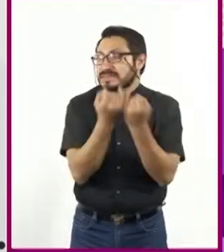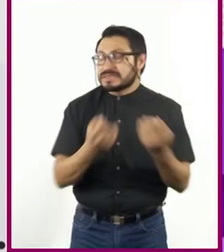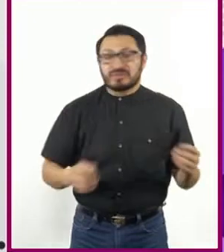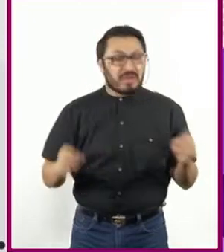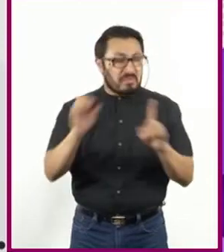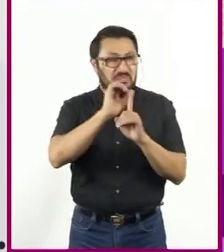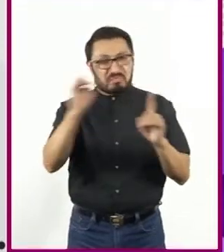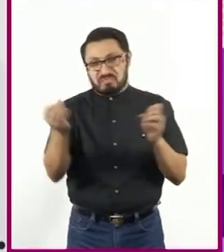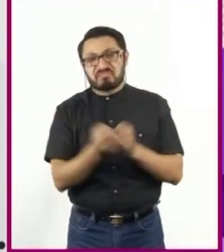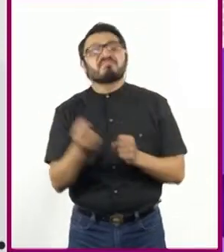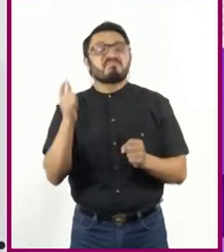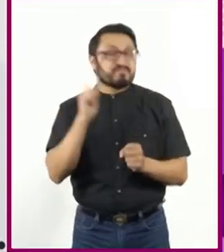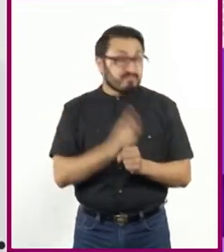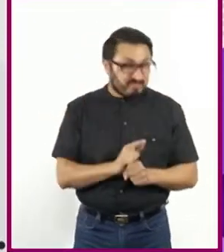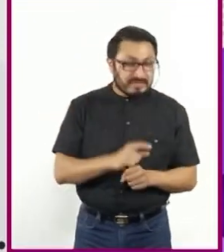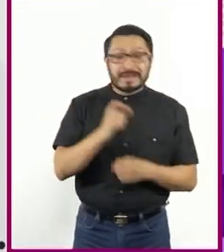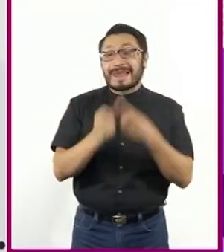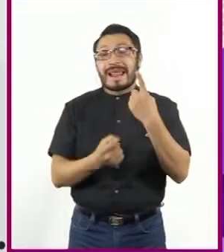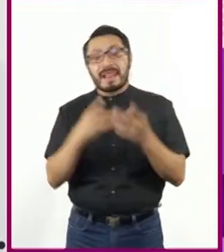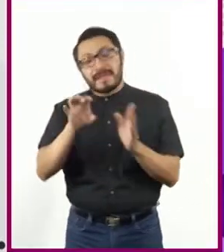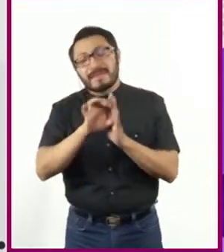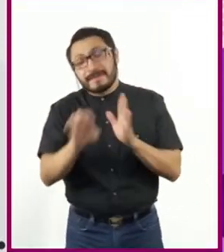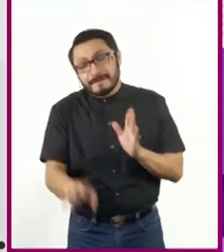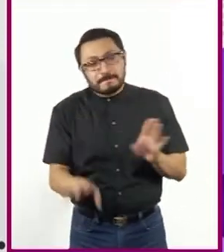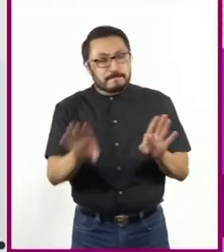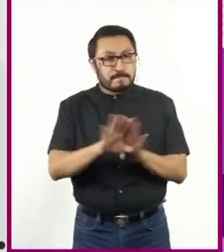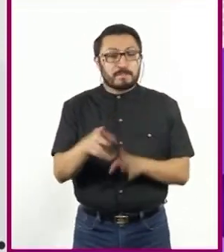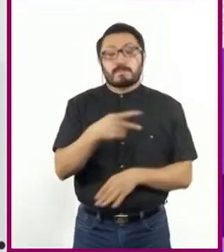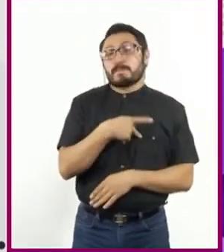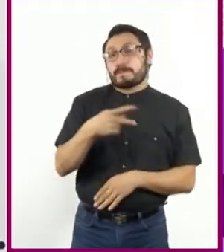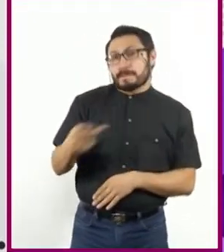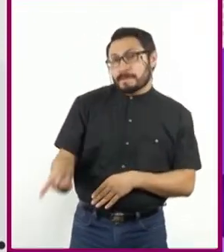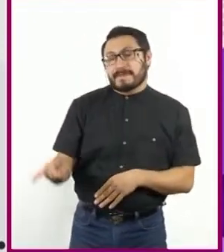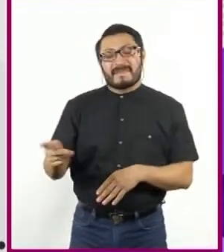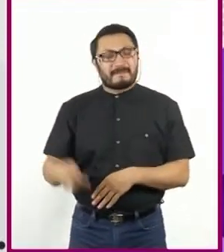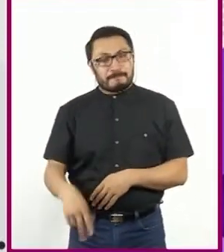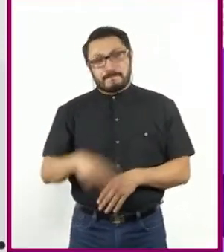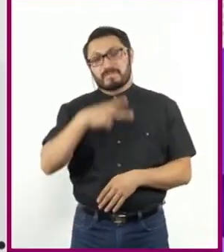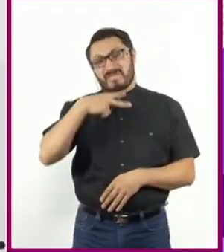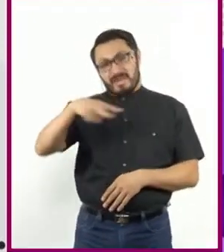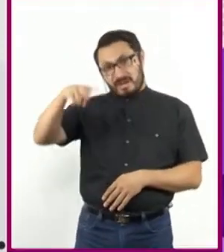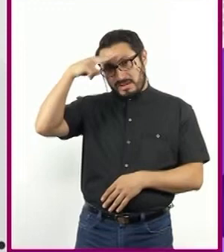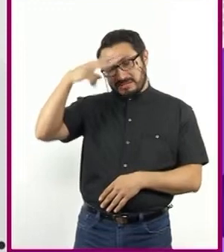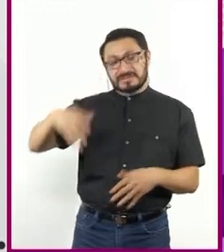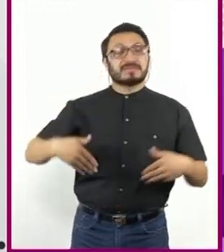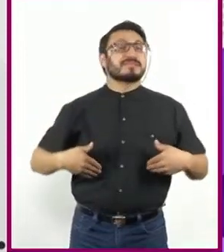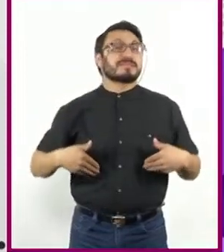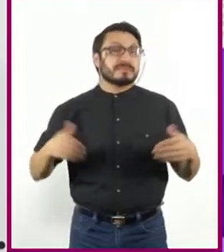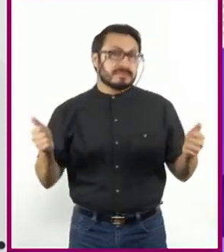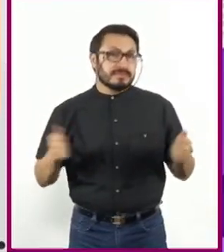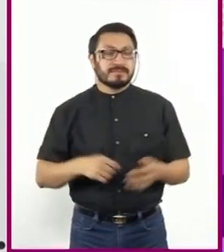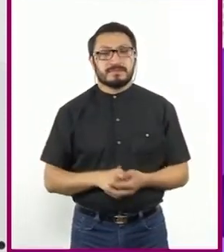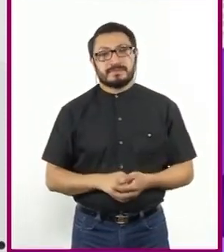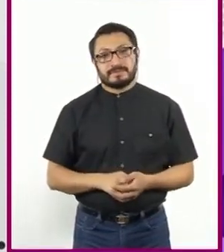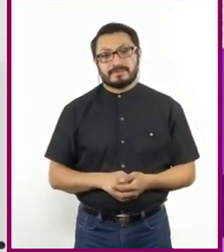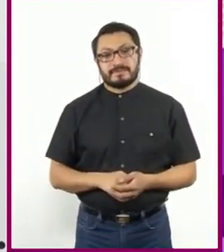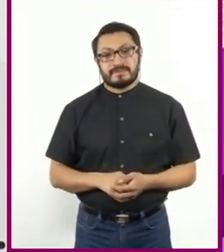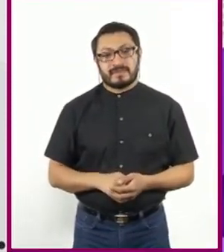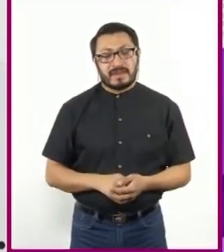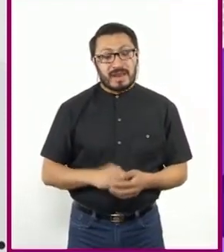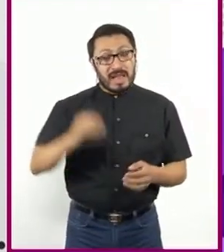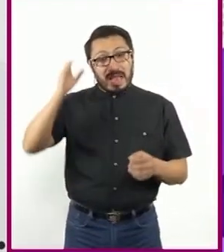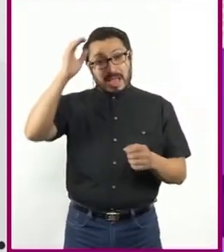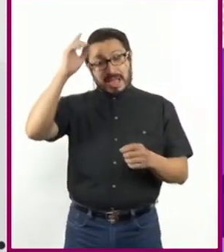estructura social misma. Algunos ejemplos son la pobreza, la ignorancia y el hambre. La